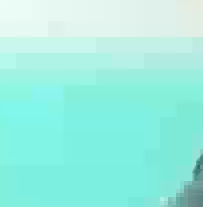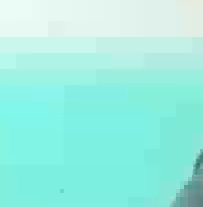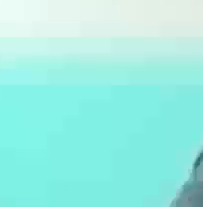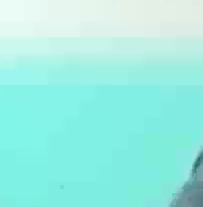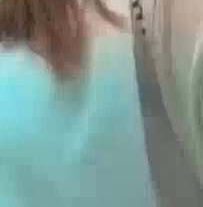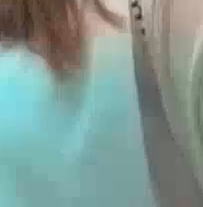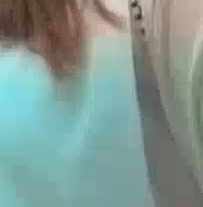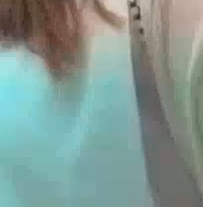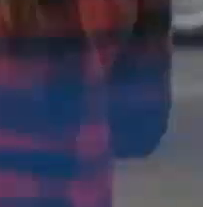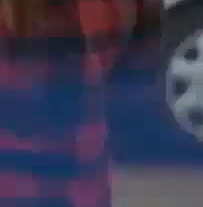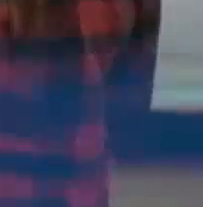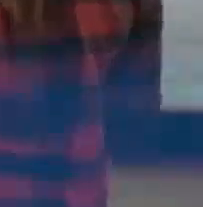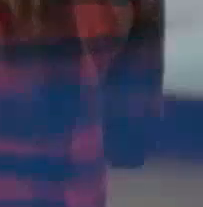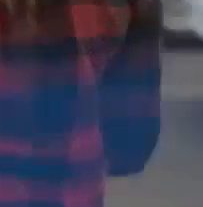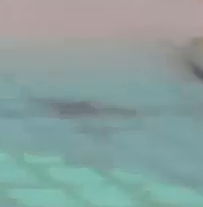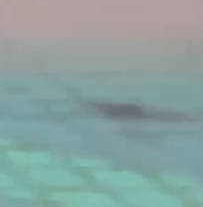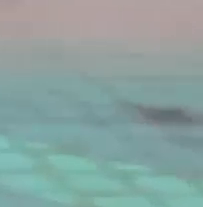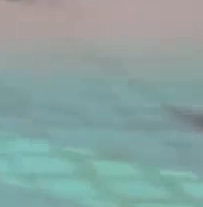Actualidad.